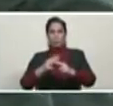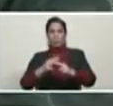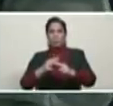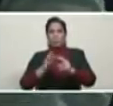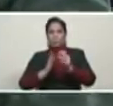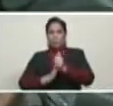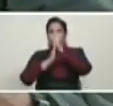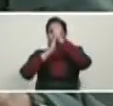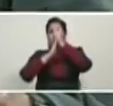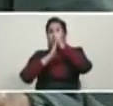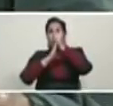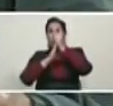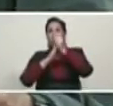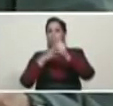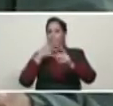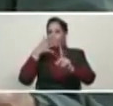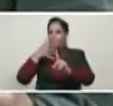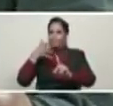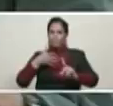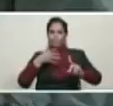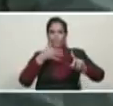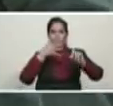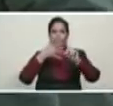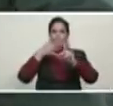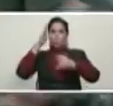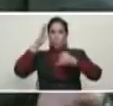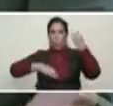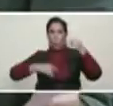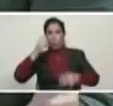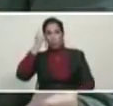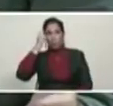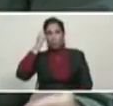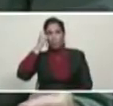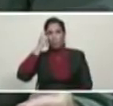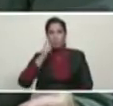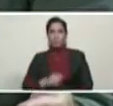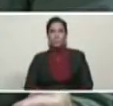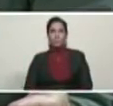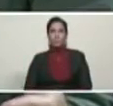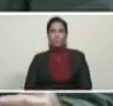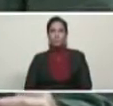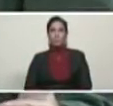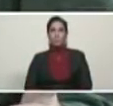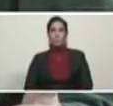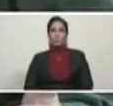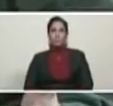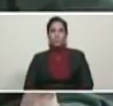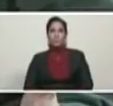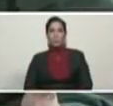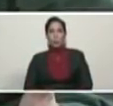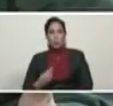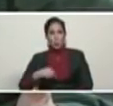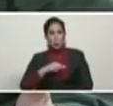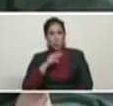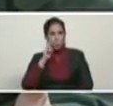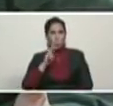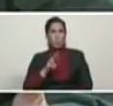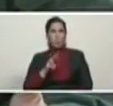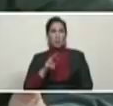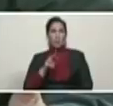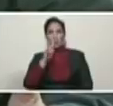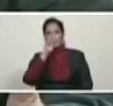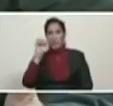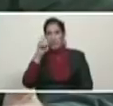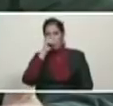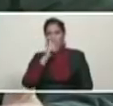que se ha forjado pues en estas últimas luchas, en las luchas de, que hemos dado en estos 20 años, pero muy